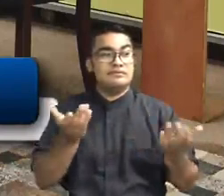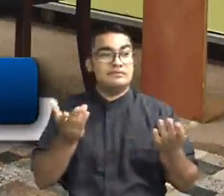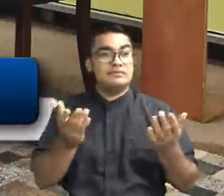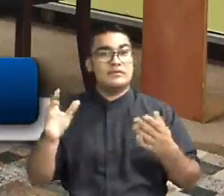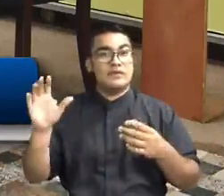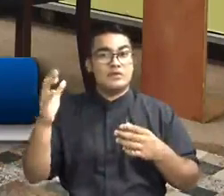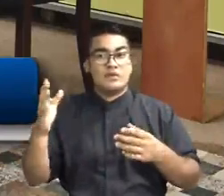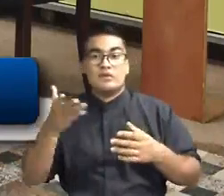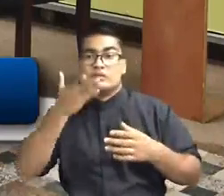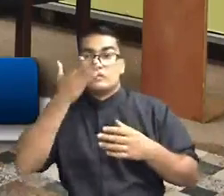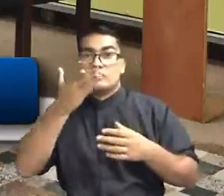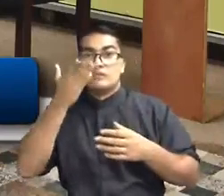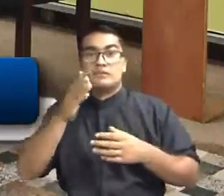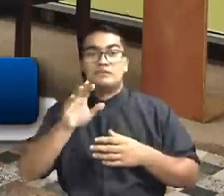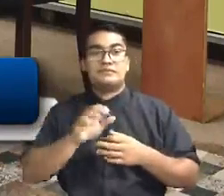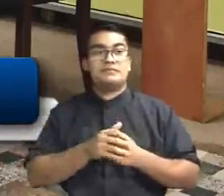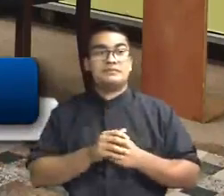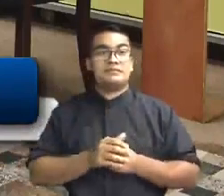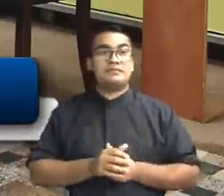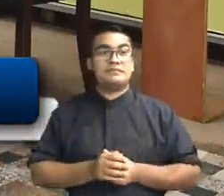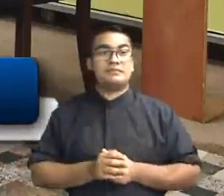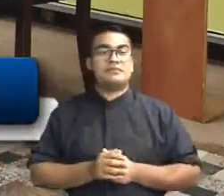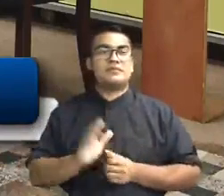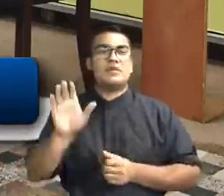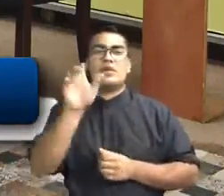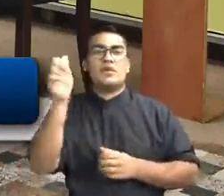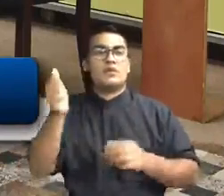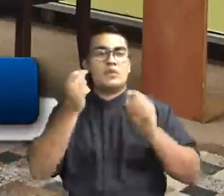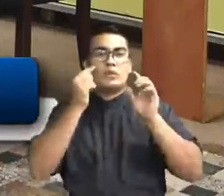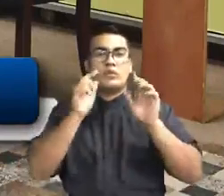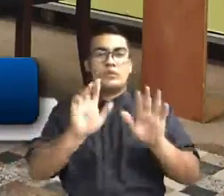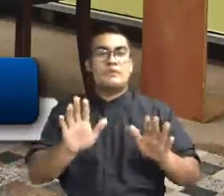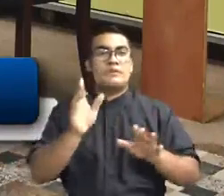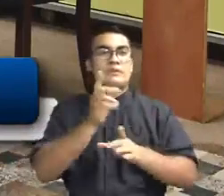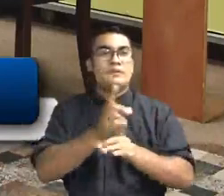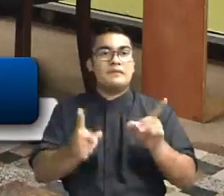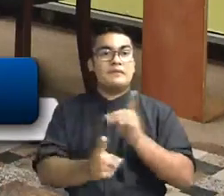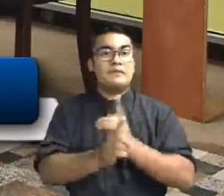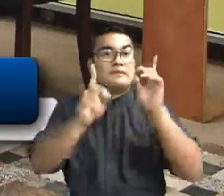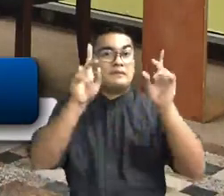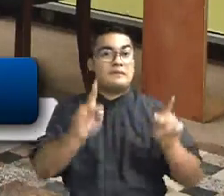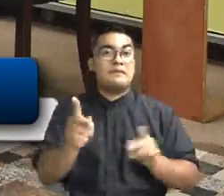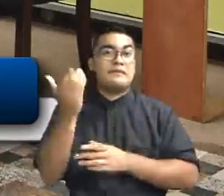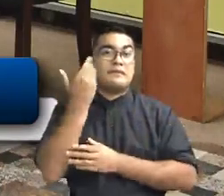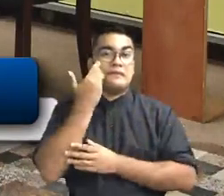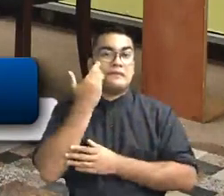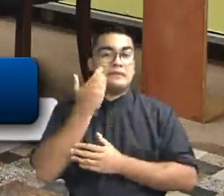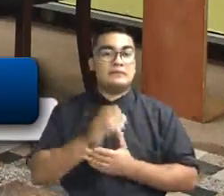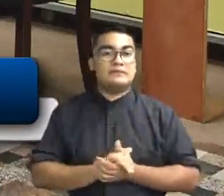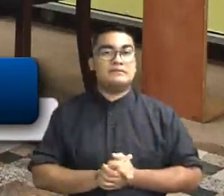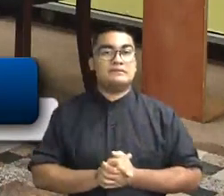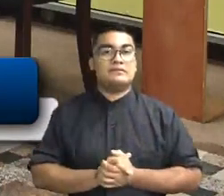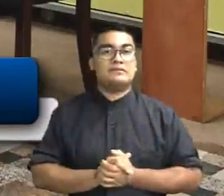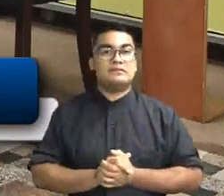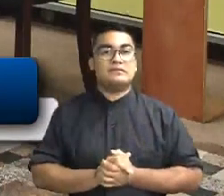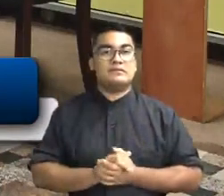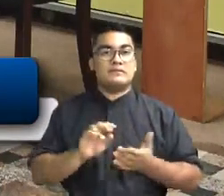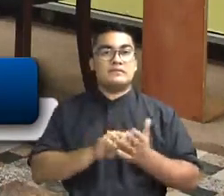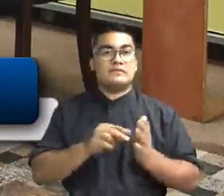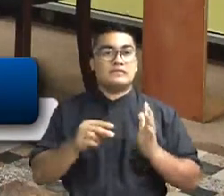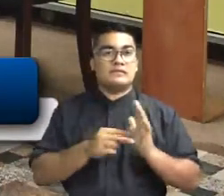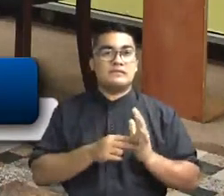ventilador artificial. ¿Qué otros cuidados debe tener un paciente con esta enfermedad? Bueno, los cuidados son evitar